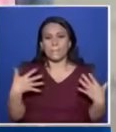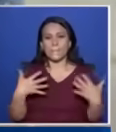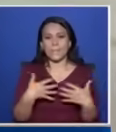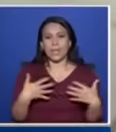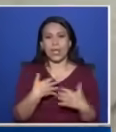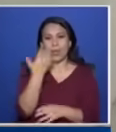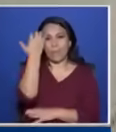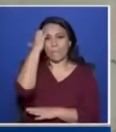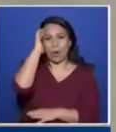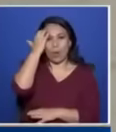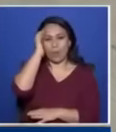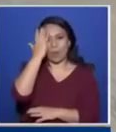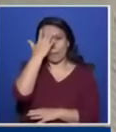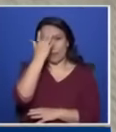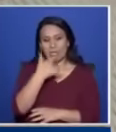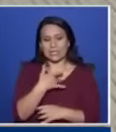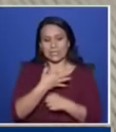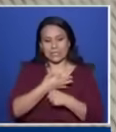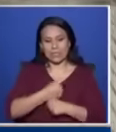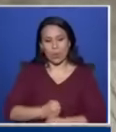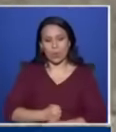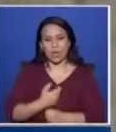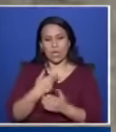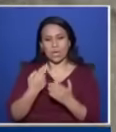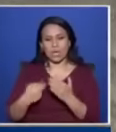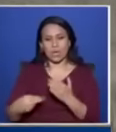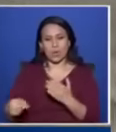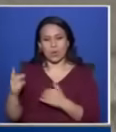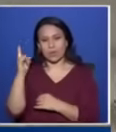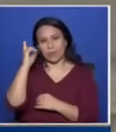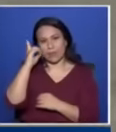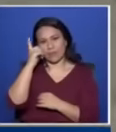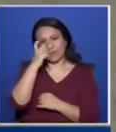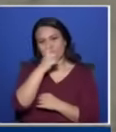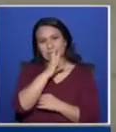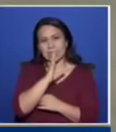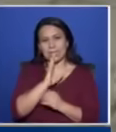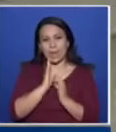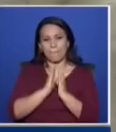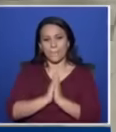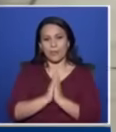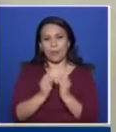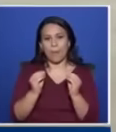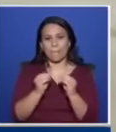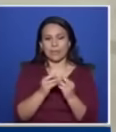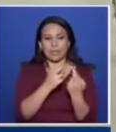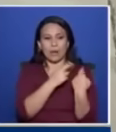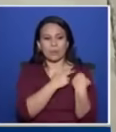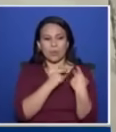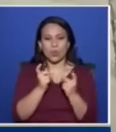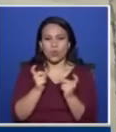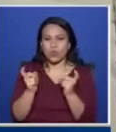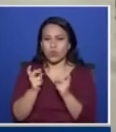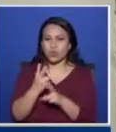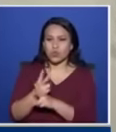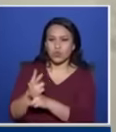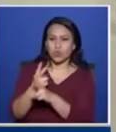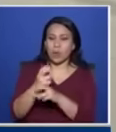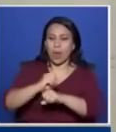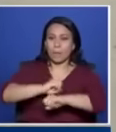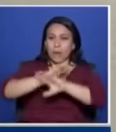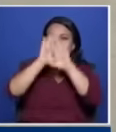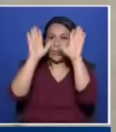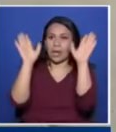atemorizados y preocupados por la seguridad de nuestros niños. Pedimos, por favor, más resguardo policial en toda la jornada, sea matutina